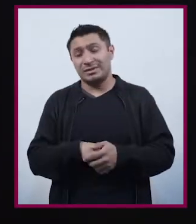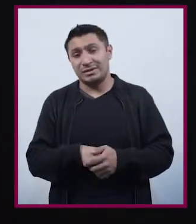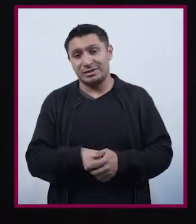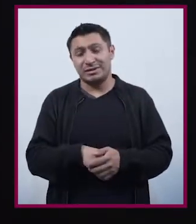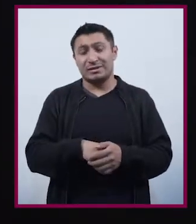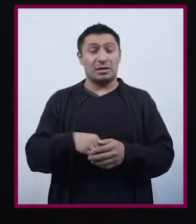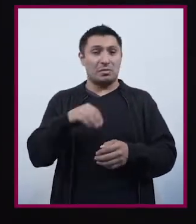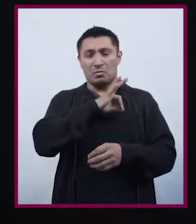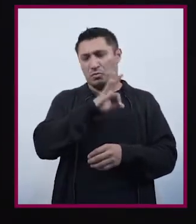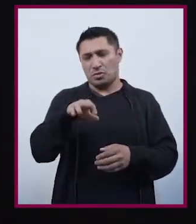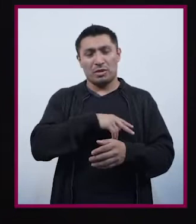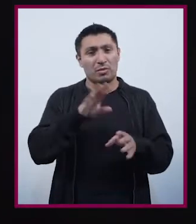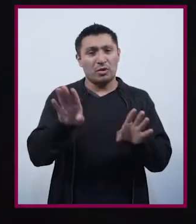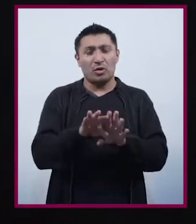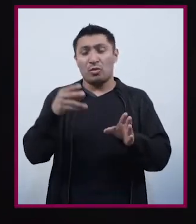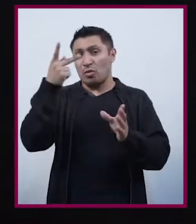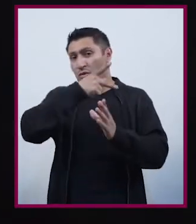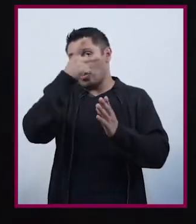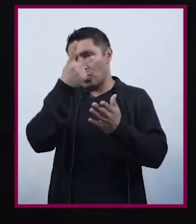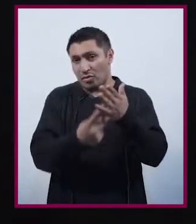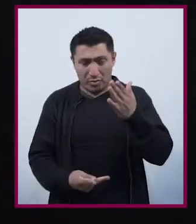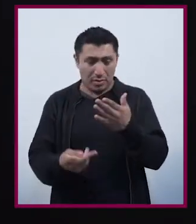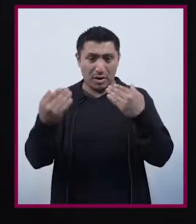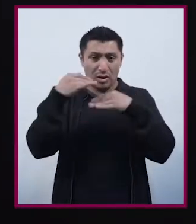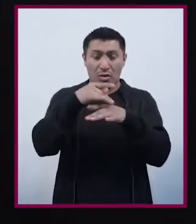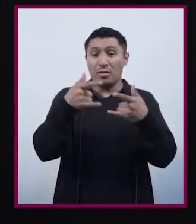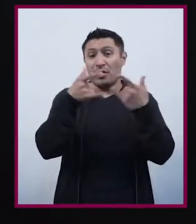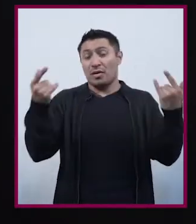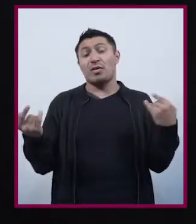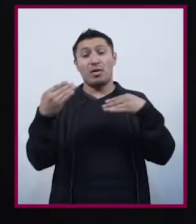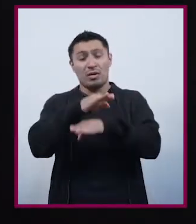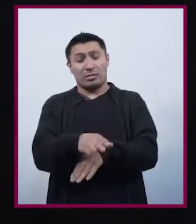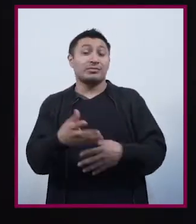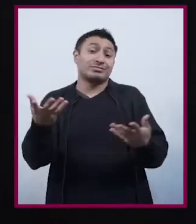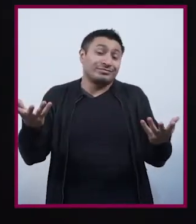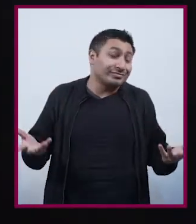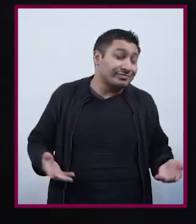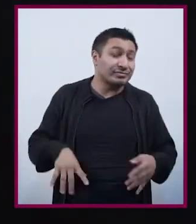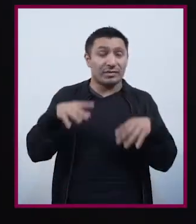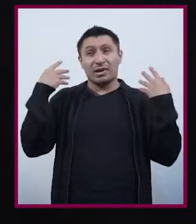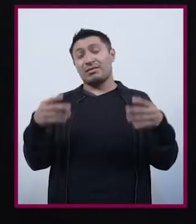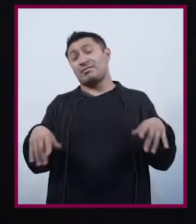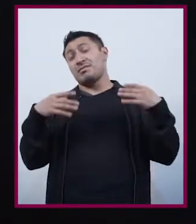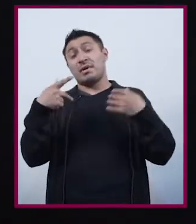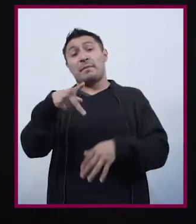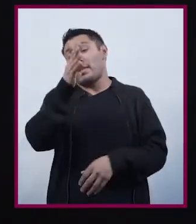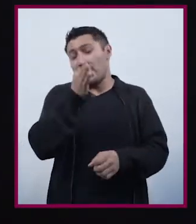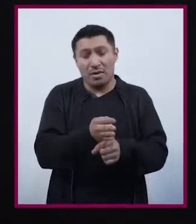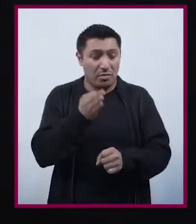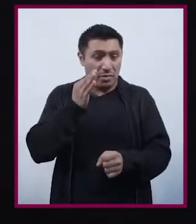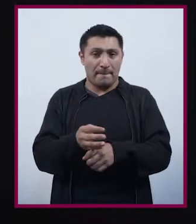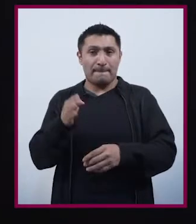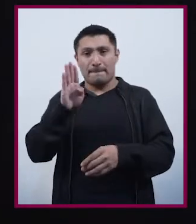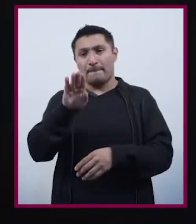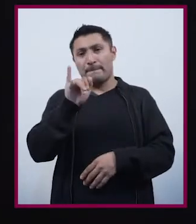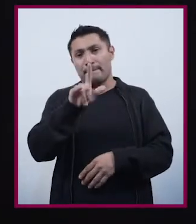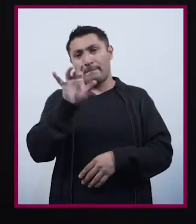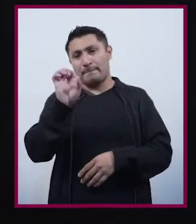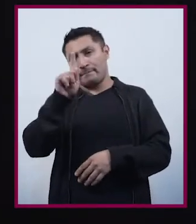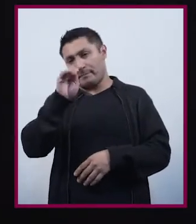Hasta podríamos hacer todo un programa sobre la historia de los bancos, ¿te gustaría? Pero ahora toca seguir hablando de los